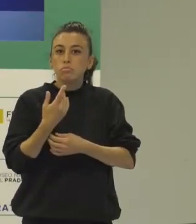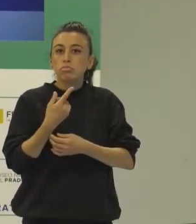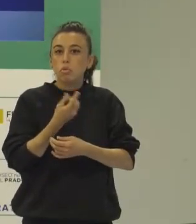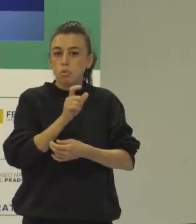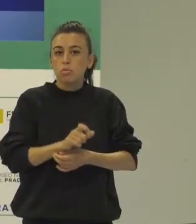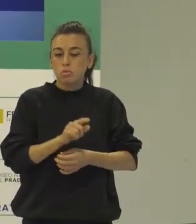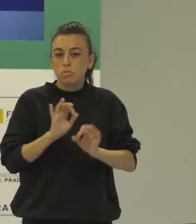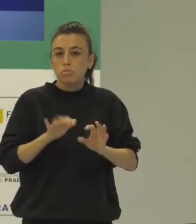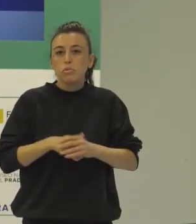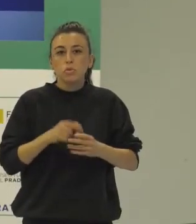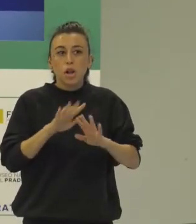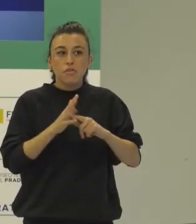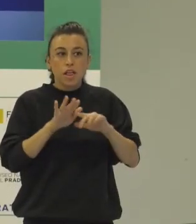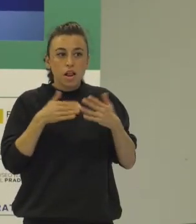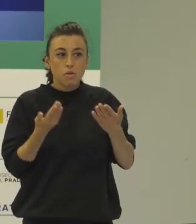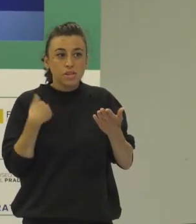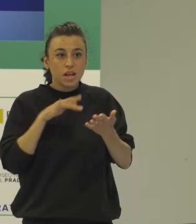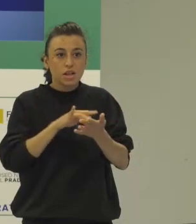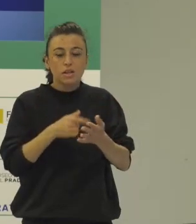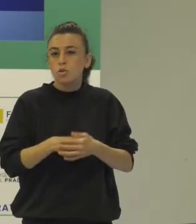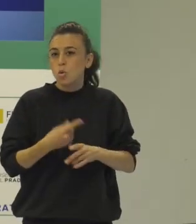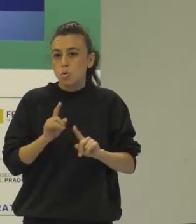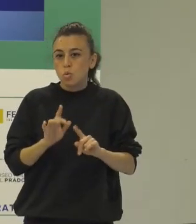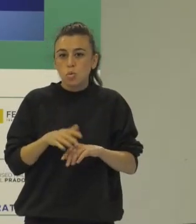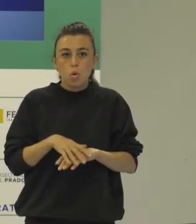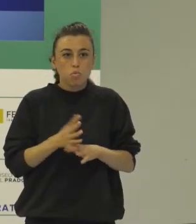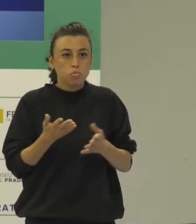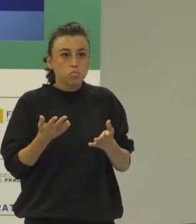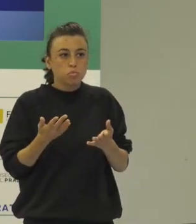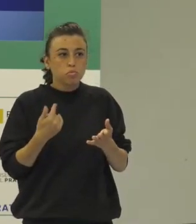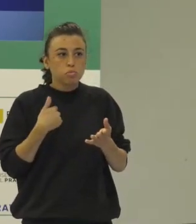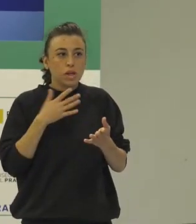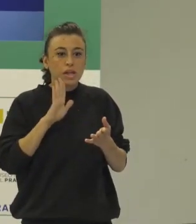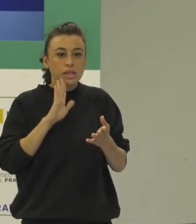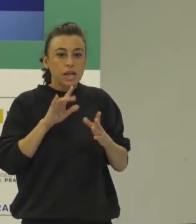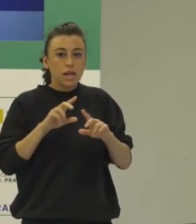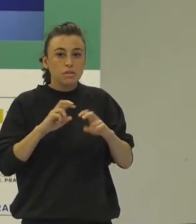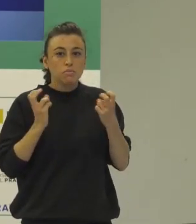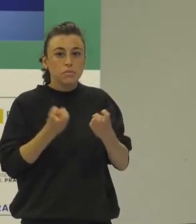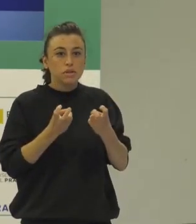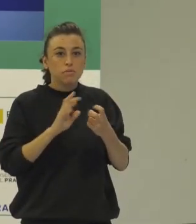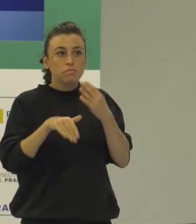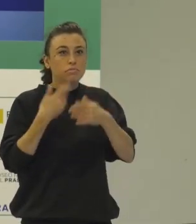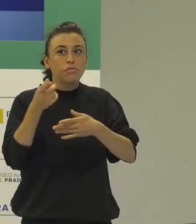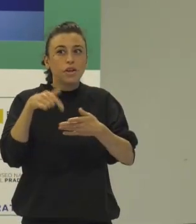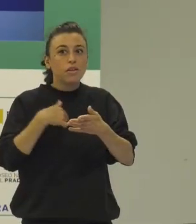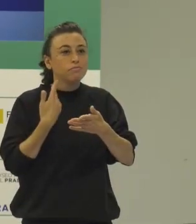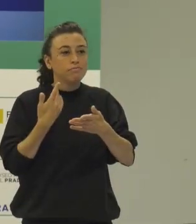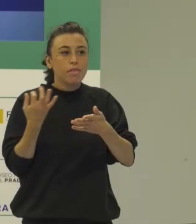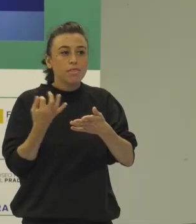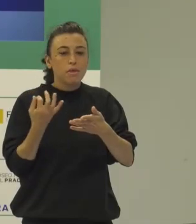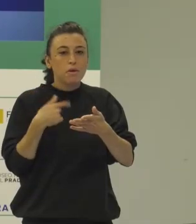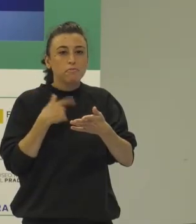No. Bueno. Pues habría que hacer algo al respecto para que la gente pudiera salir después de esta mesa a comprar tus libros. Y la próxima vez que vengas